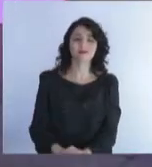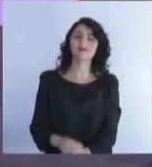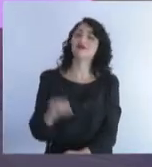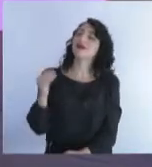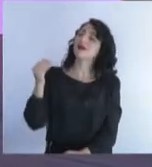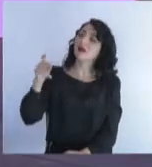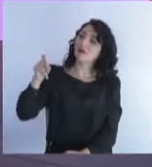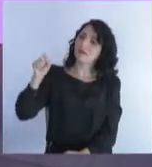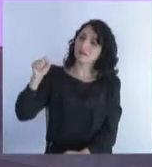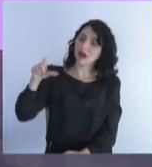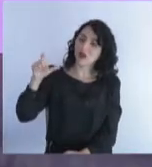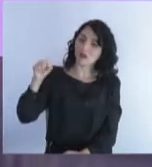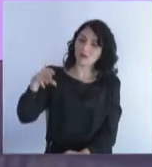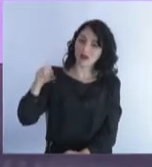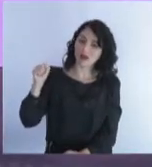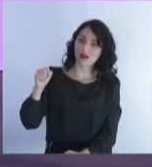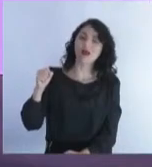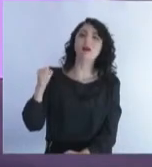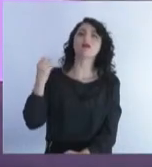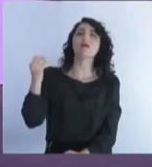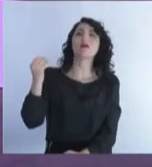gracias.